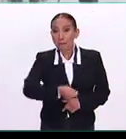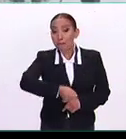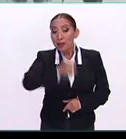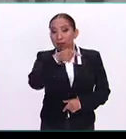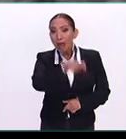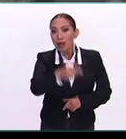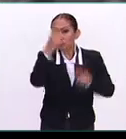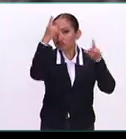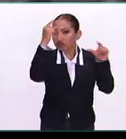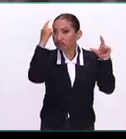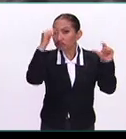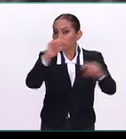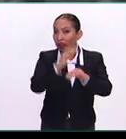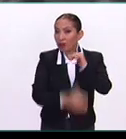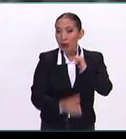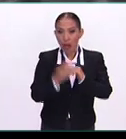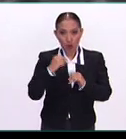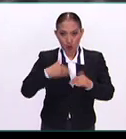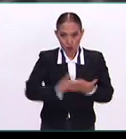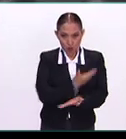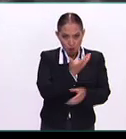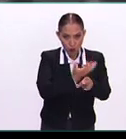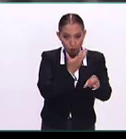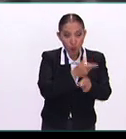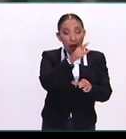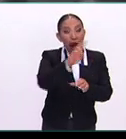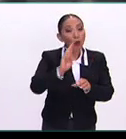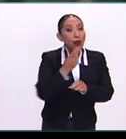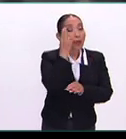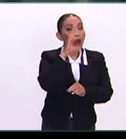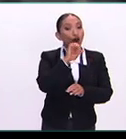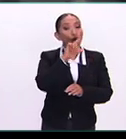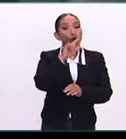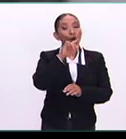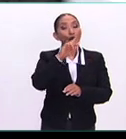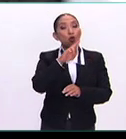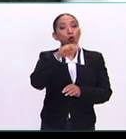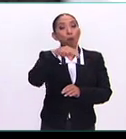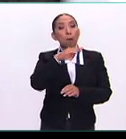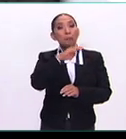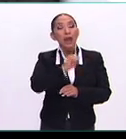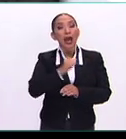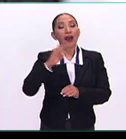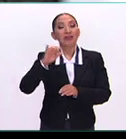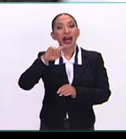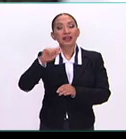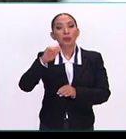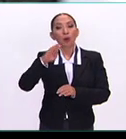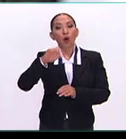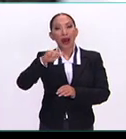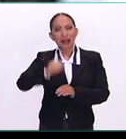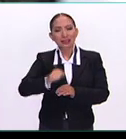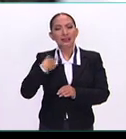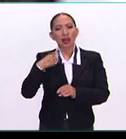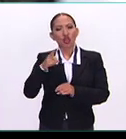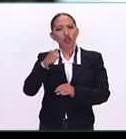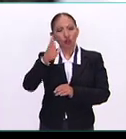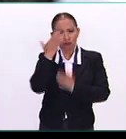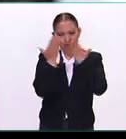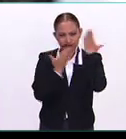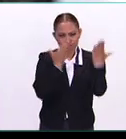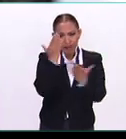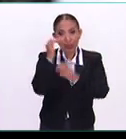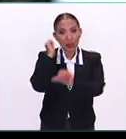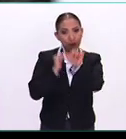primer graduado no norteamericano en la Universidad de Columbia con Franz Boas en un doctorado